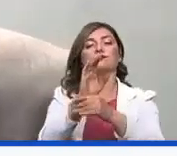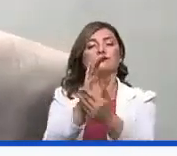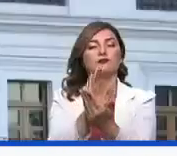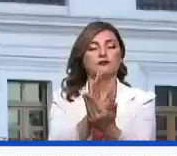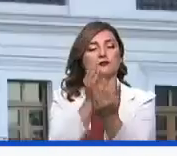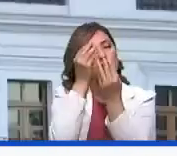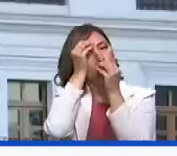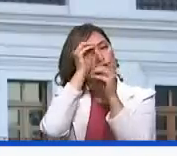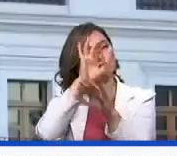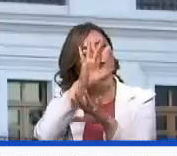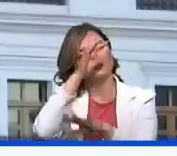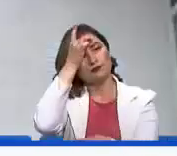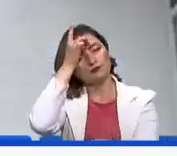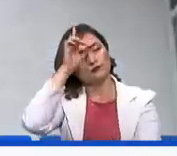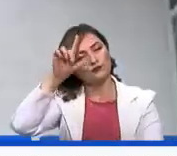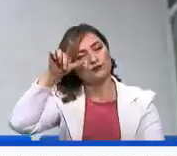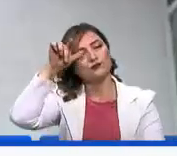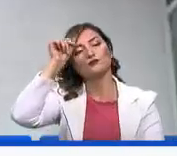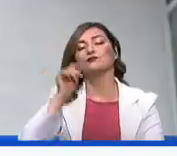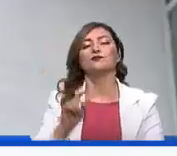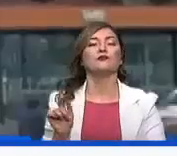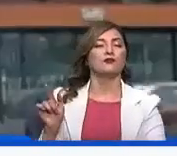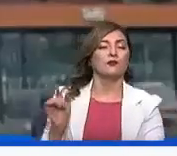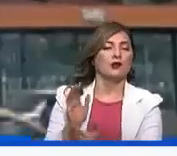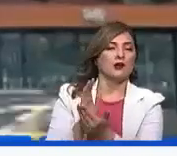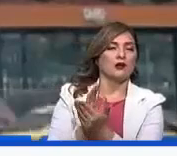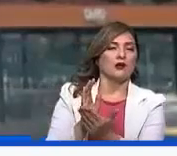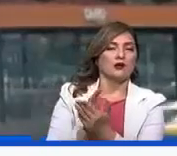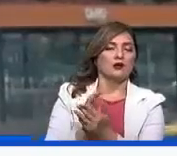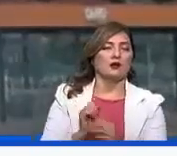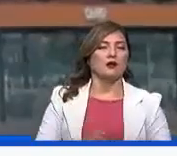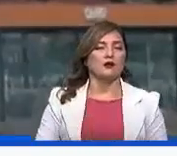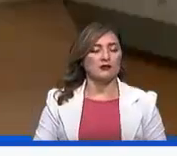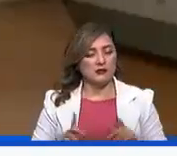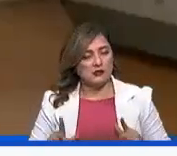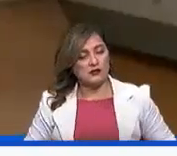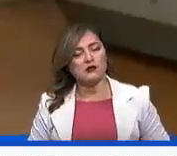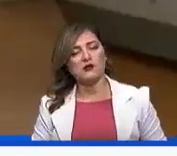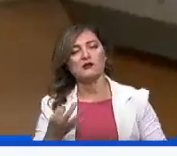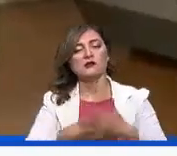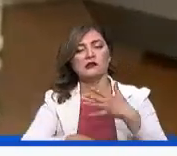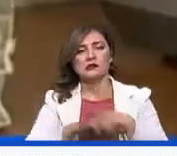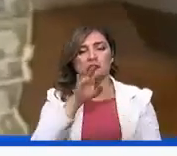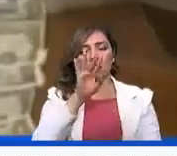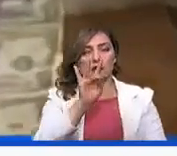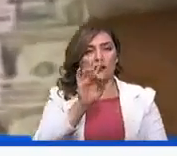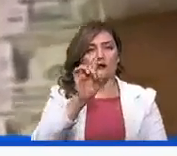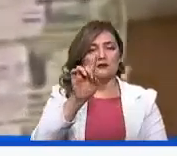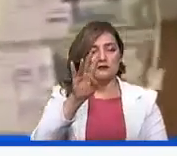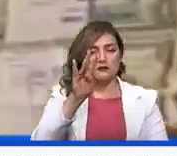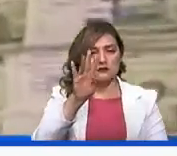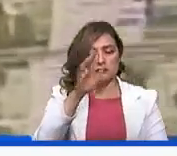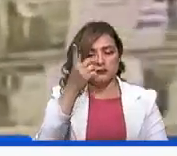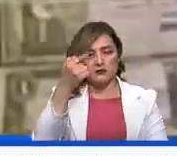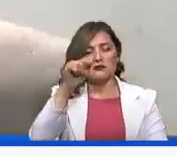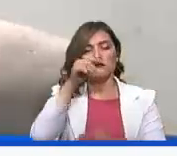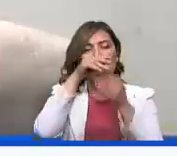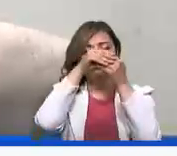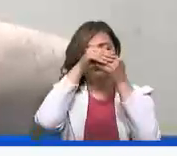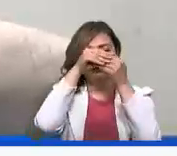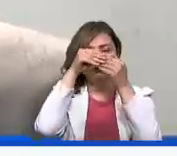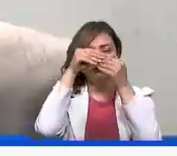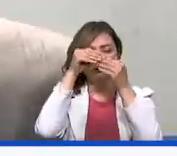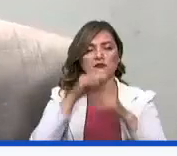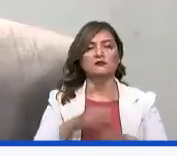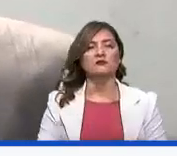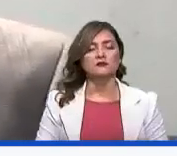el que informó que la deuda del gobierno con la institución y con el Seguro de Salud asciende a 8.175 millones de dólares. Hay